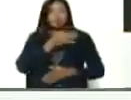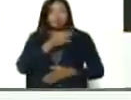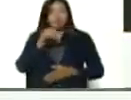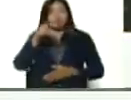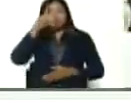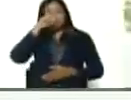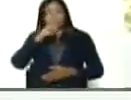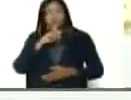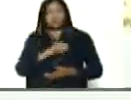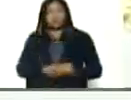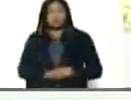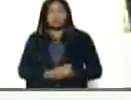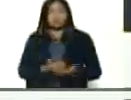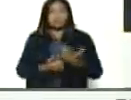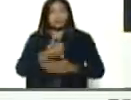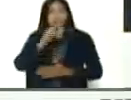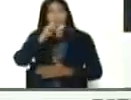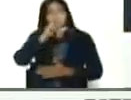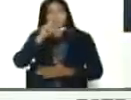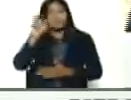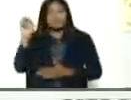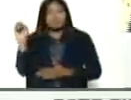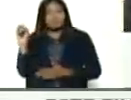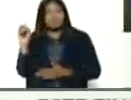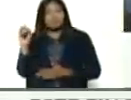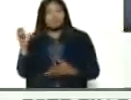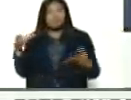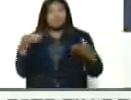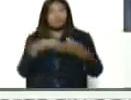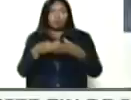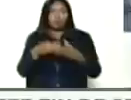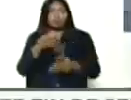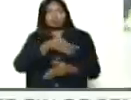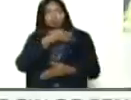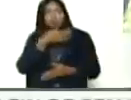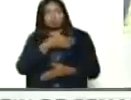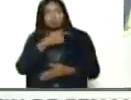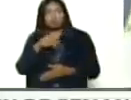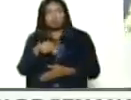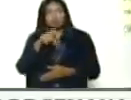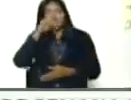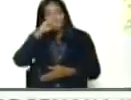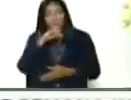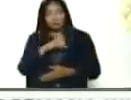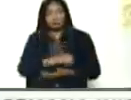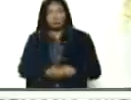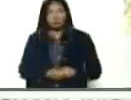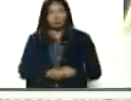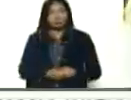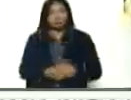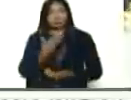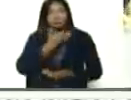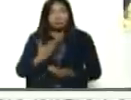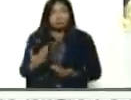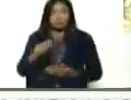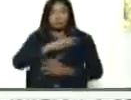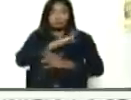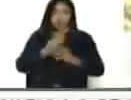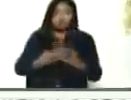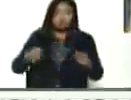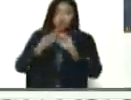vamos por la meta de más de 300 comités ecosocialistas este año presidente esto es para fortalecer